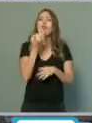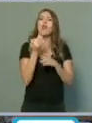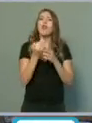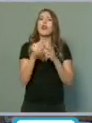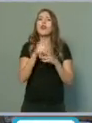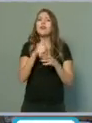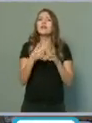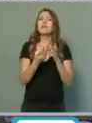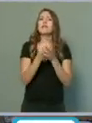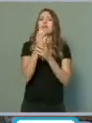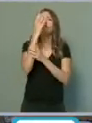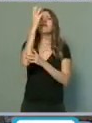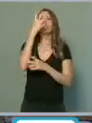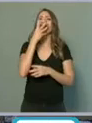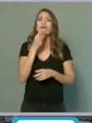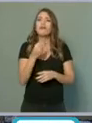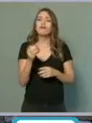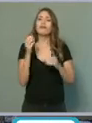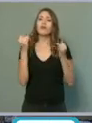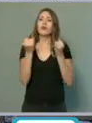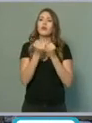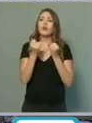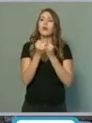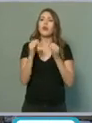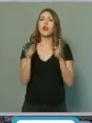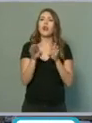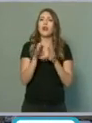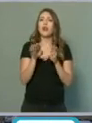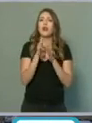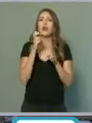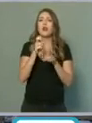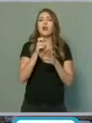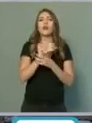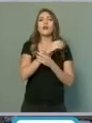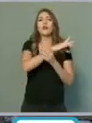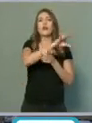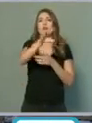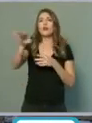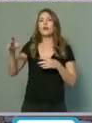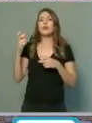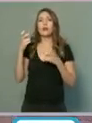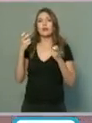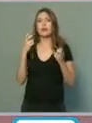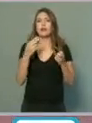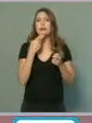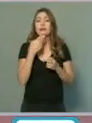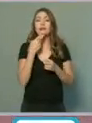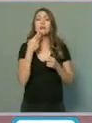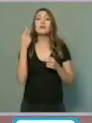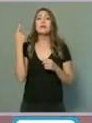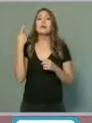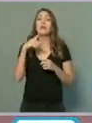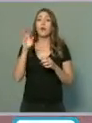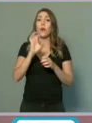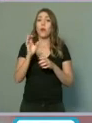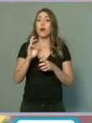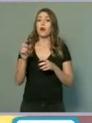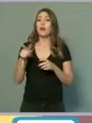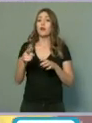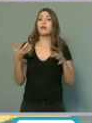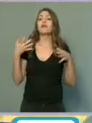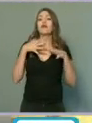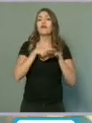manera a esparcir todo lo que es esta huella biológica, ¿no? Cuando nosotros la integramos en